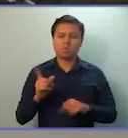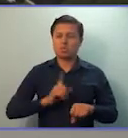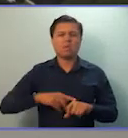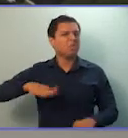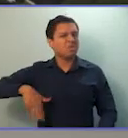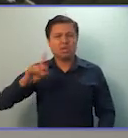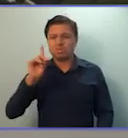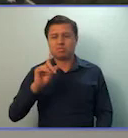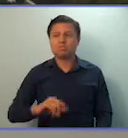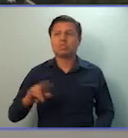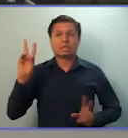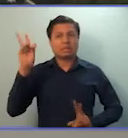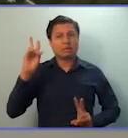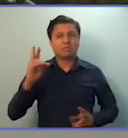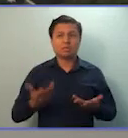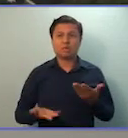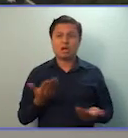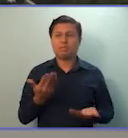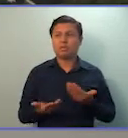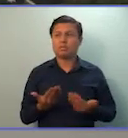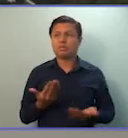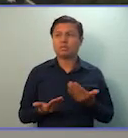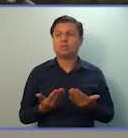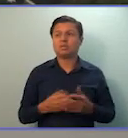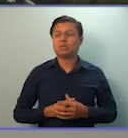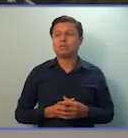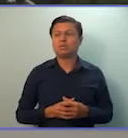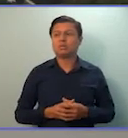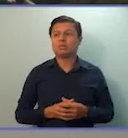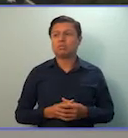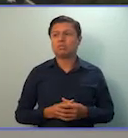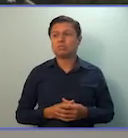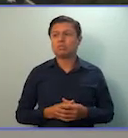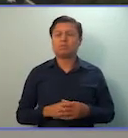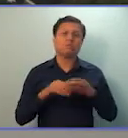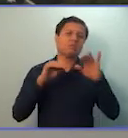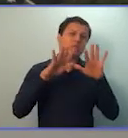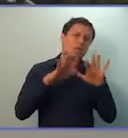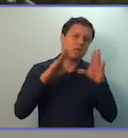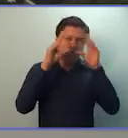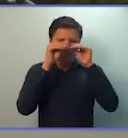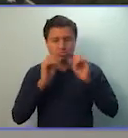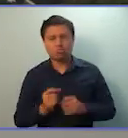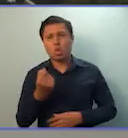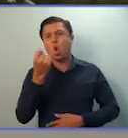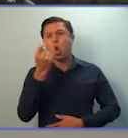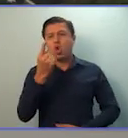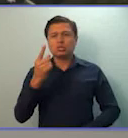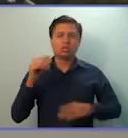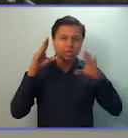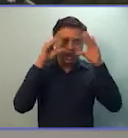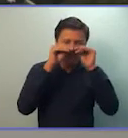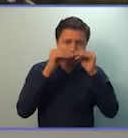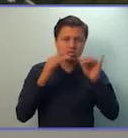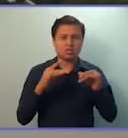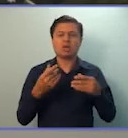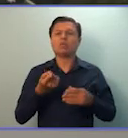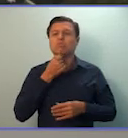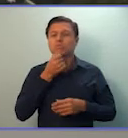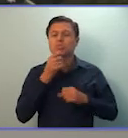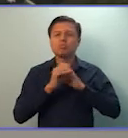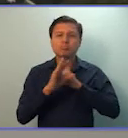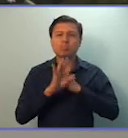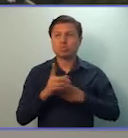en el caso del salvador en el caso de la libertad es probable que hay tipo 10 11 de la noche podamos tener además